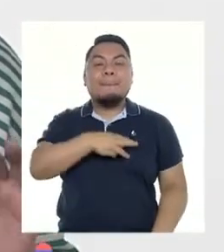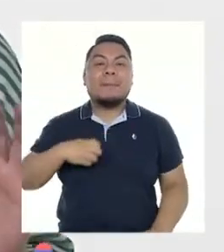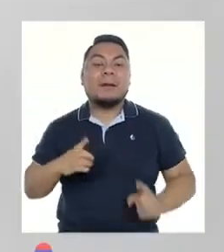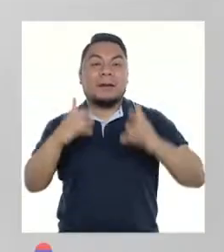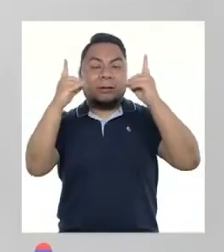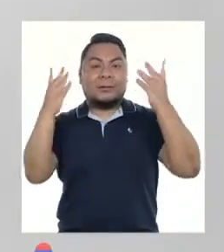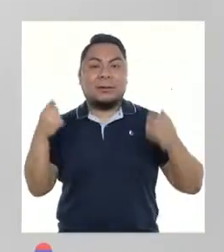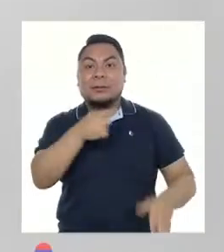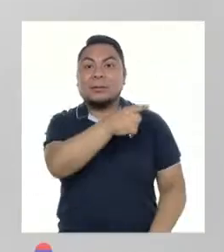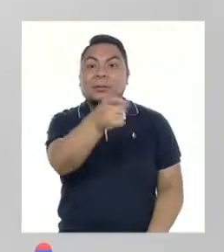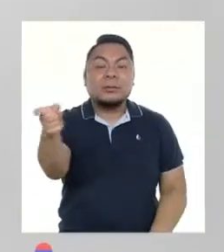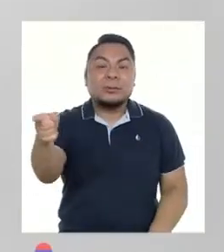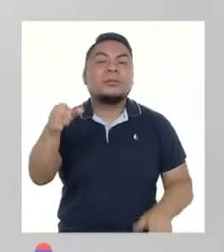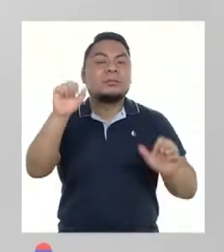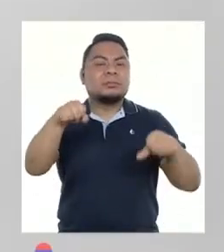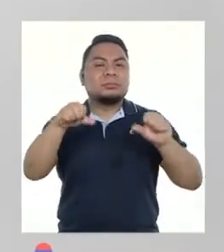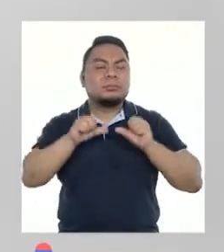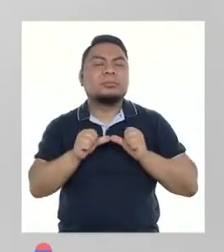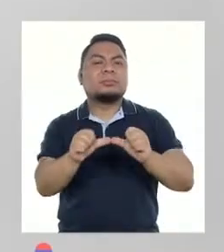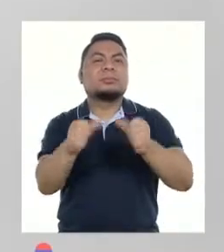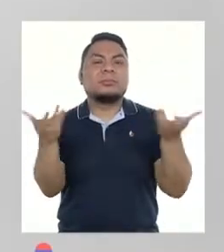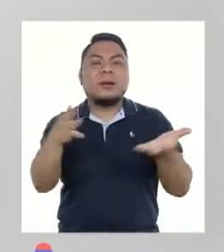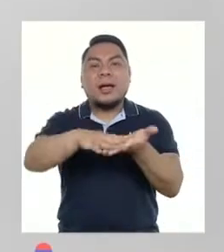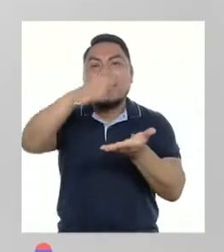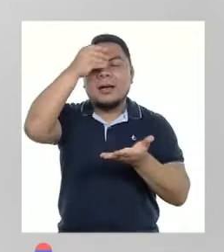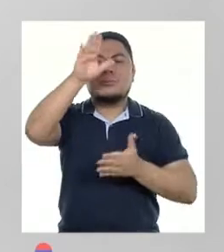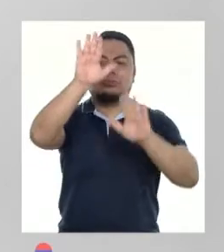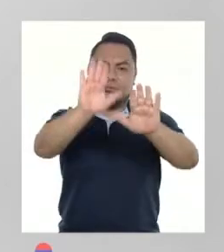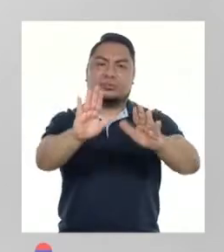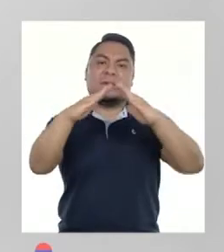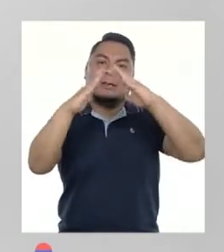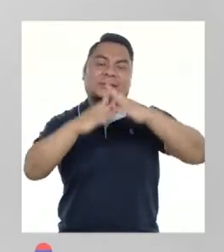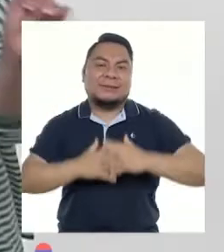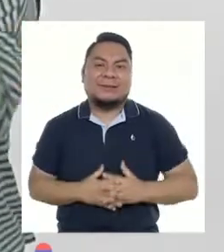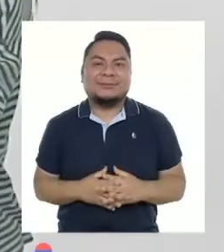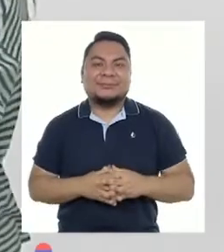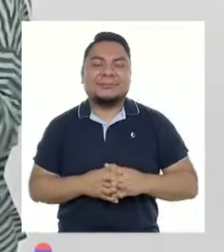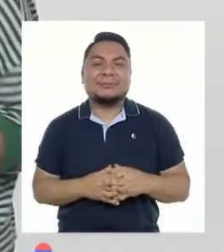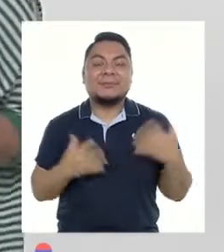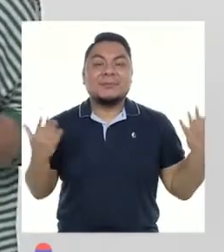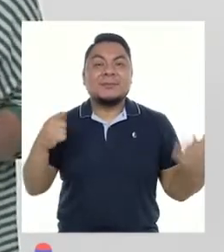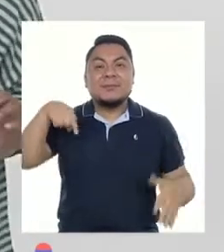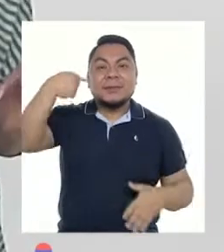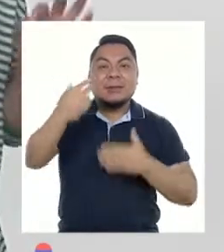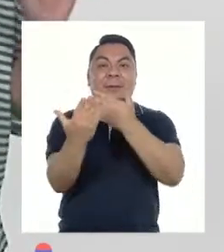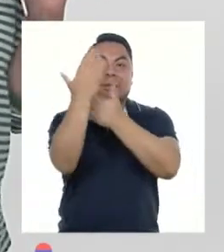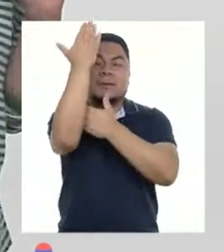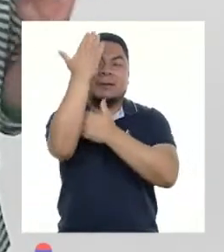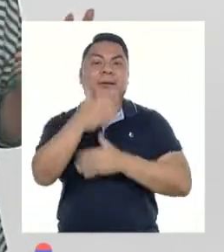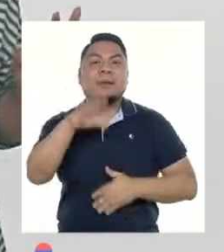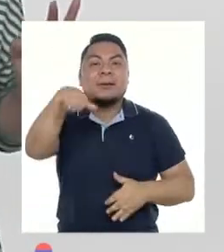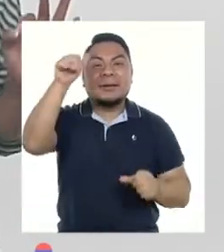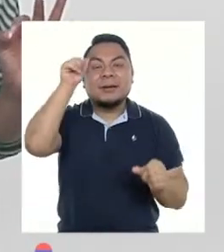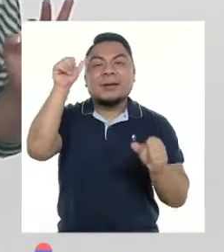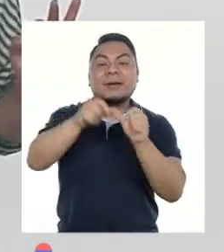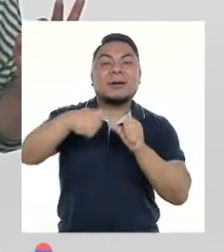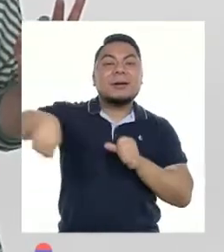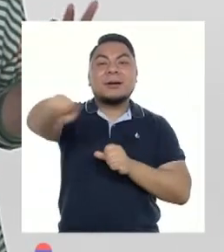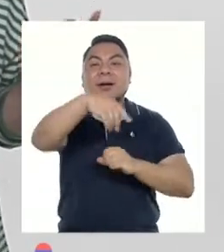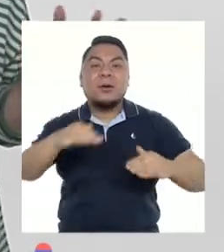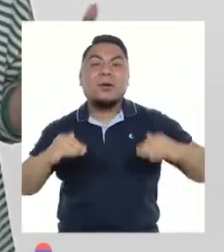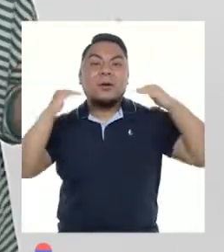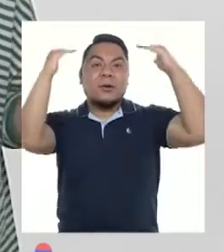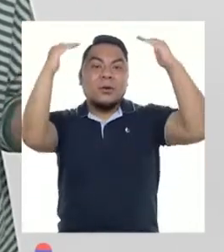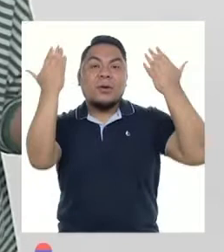de Educación para que ustedes continúen aprendiendo desde casa. Y como cada mañana, les recuerdo a los adultos de